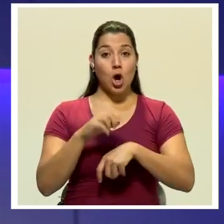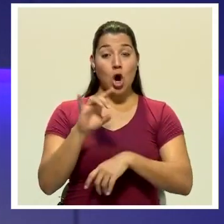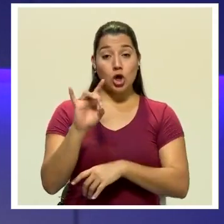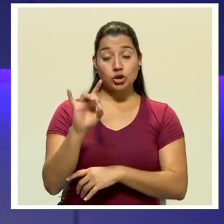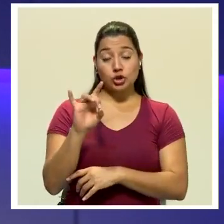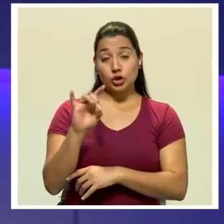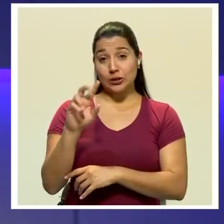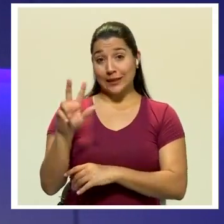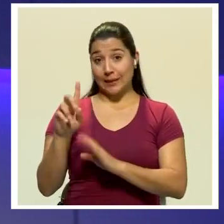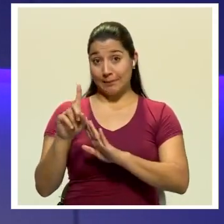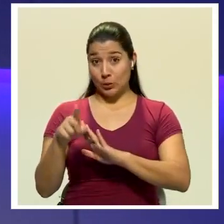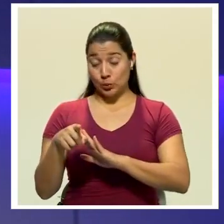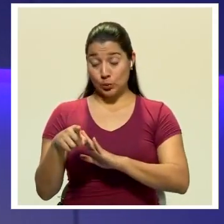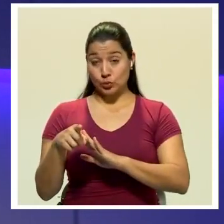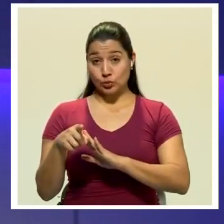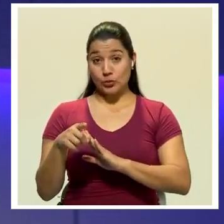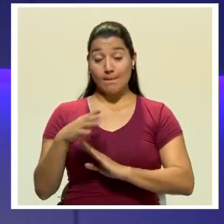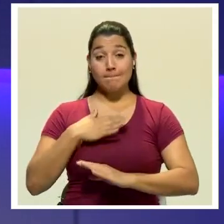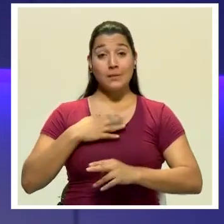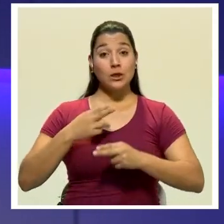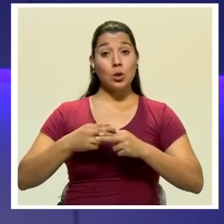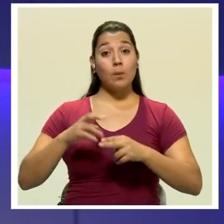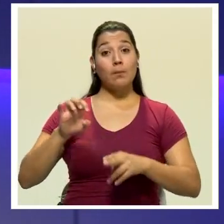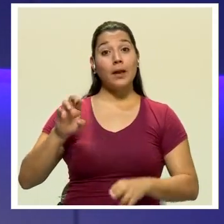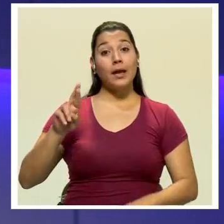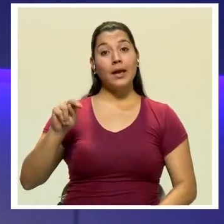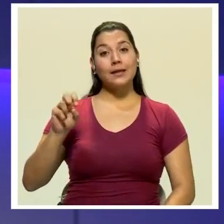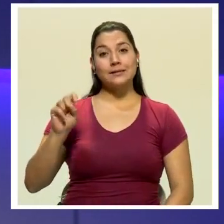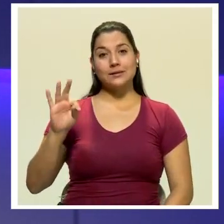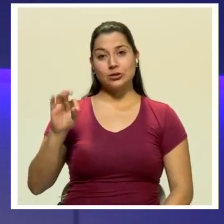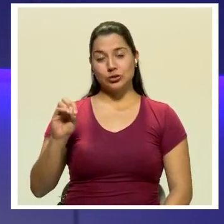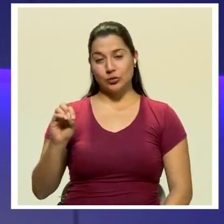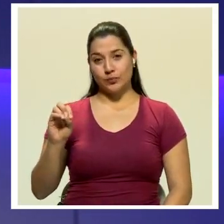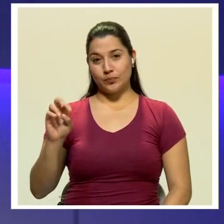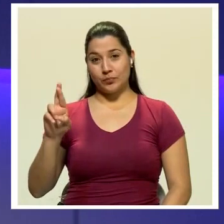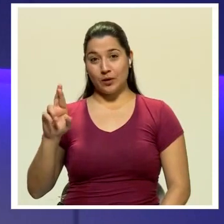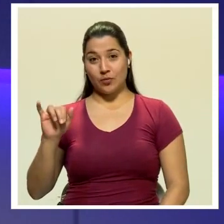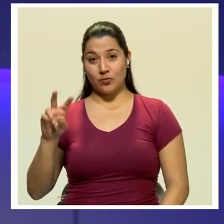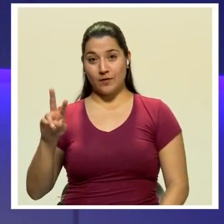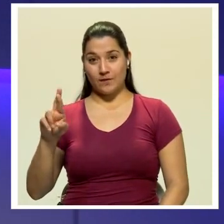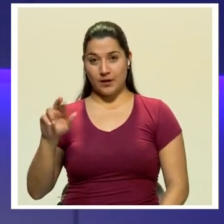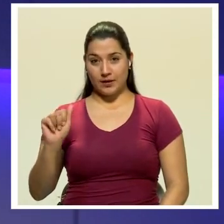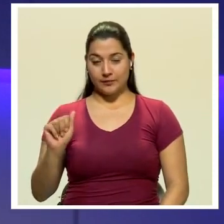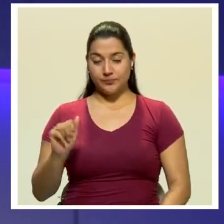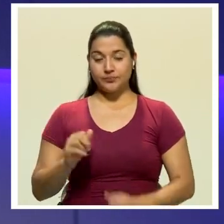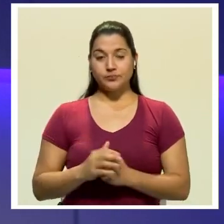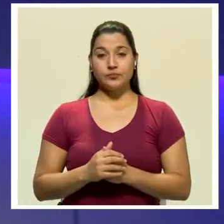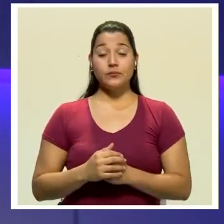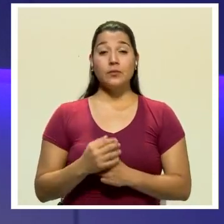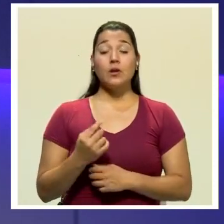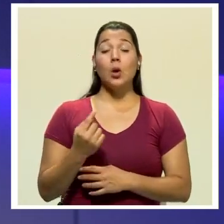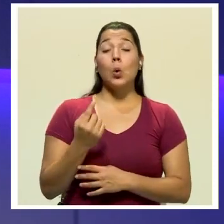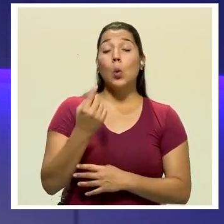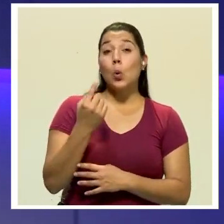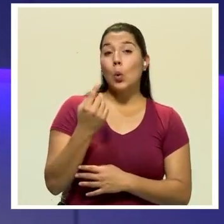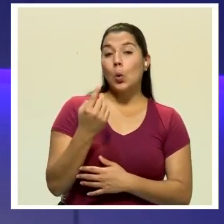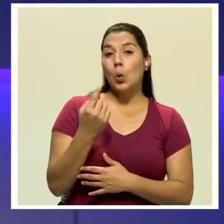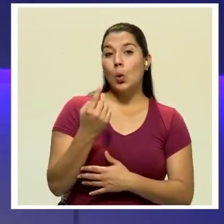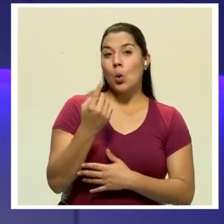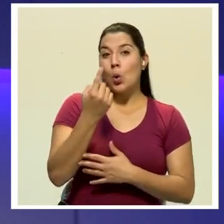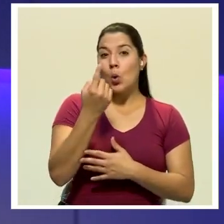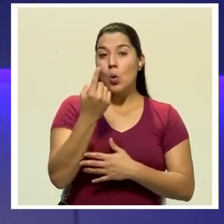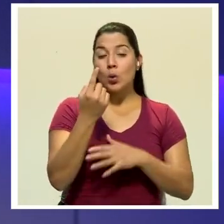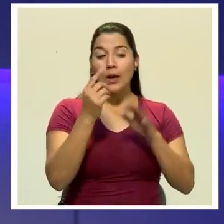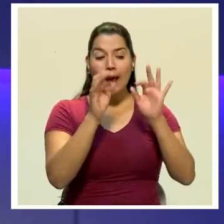noche con 3 minutos. Soy Ernesto Rivera. Una de las imágenes y sensaciones